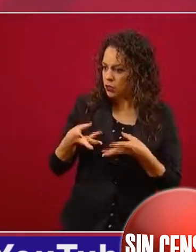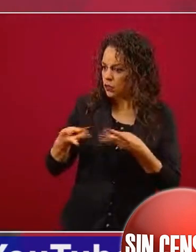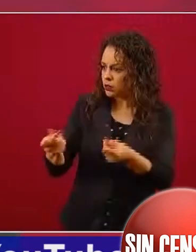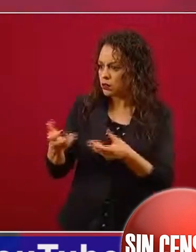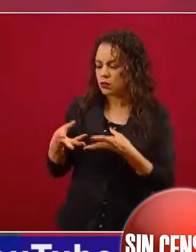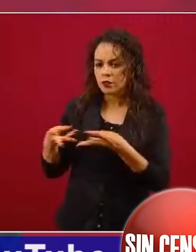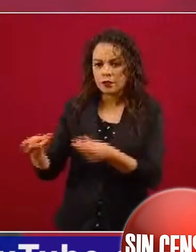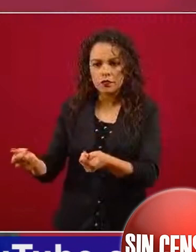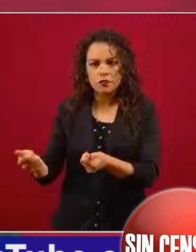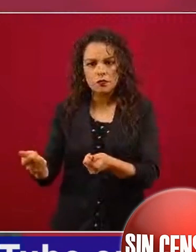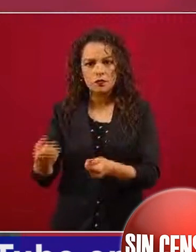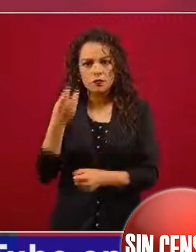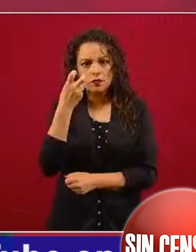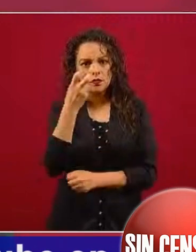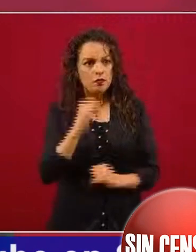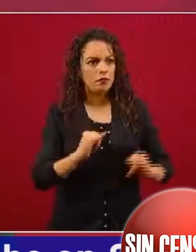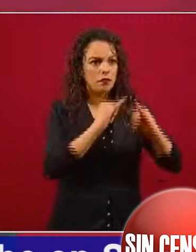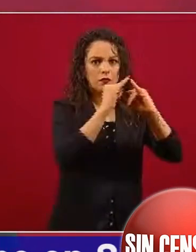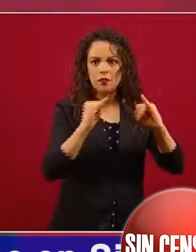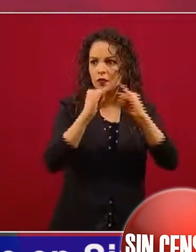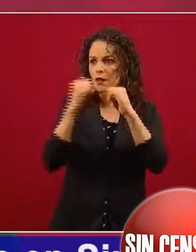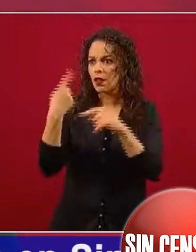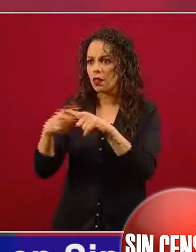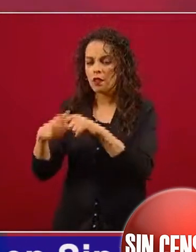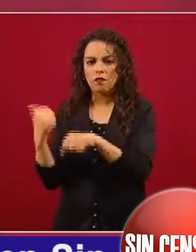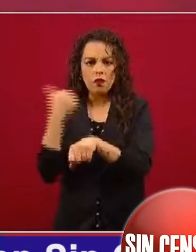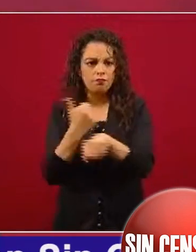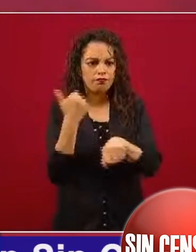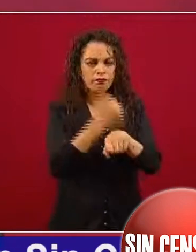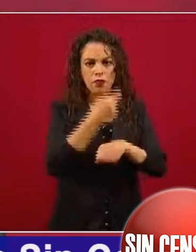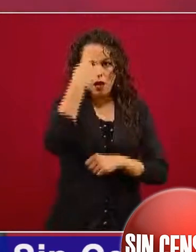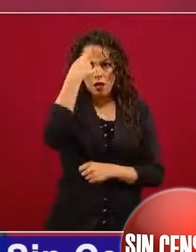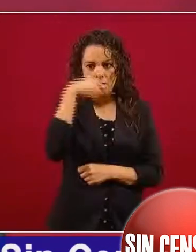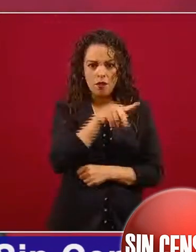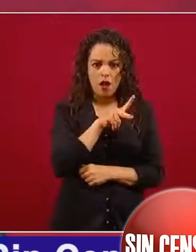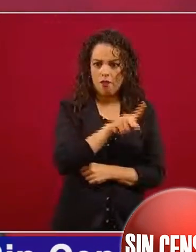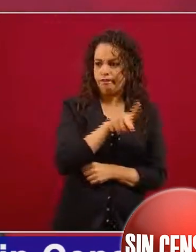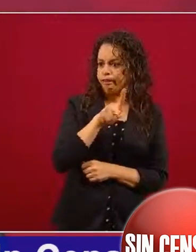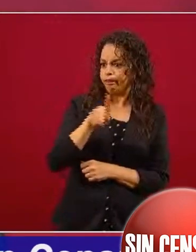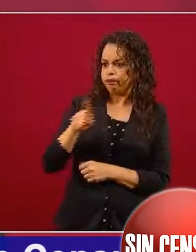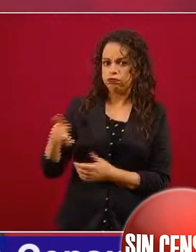ese aparato para simular. Me duele.